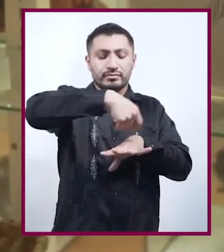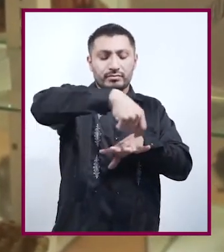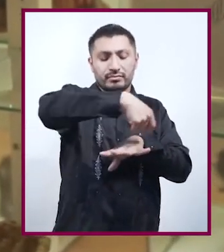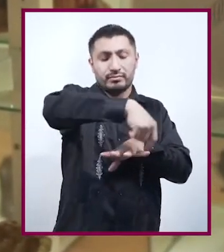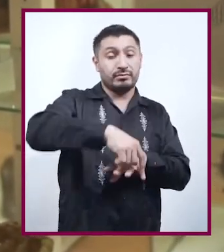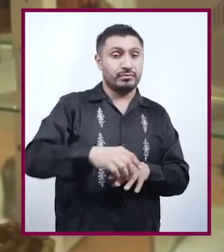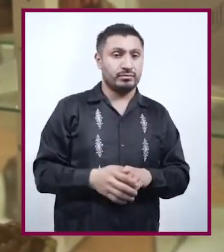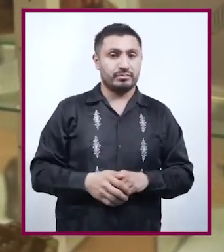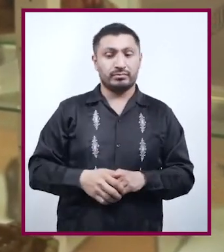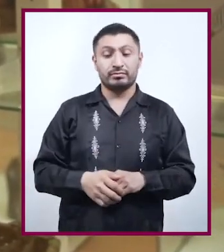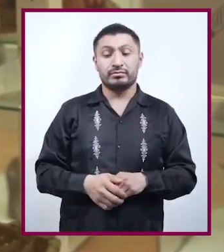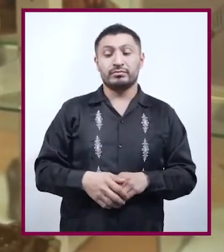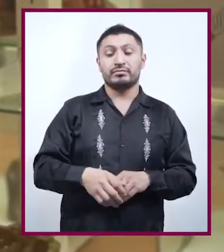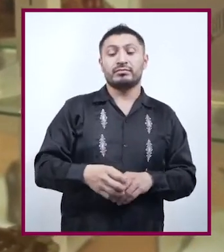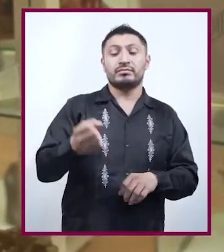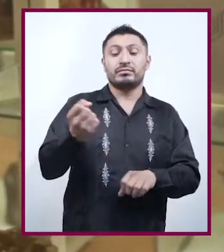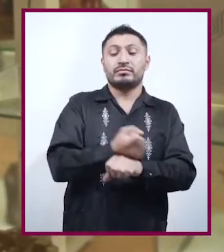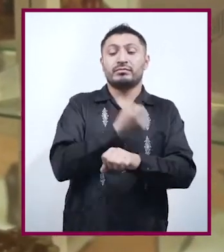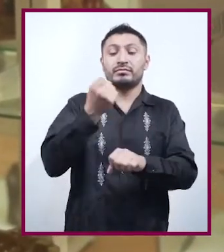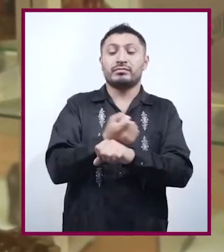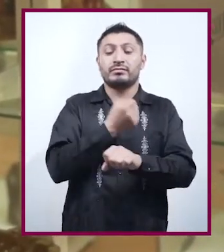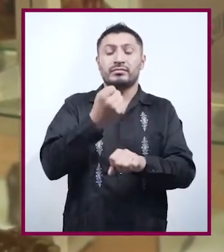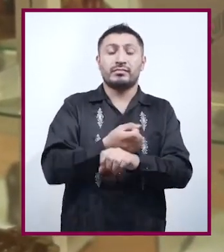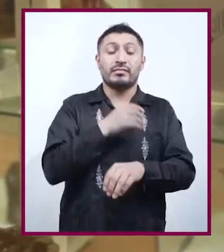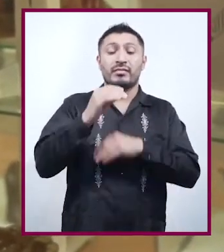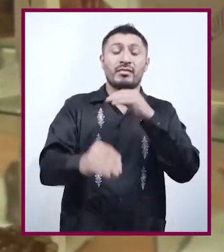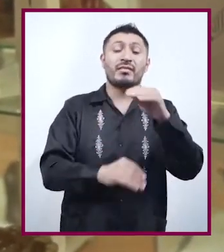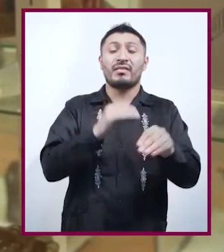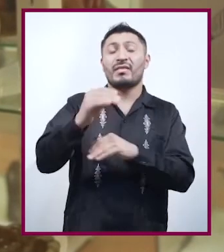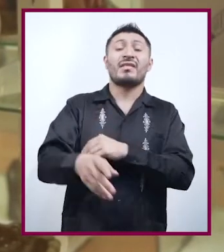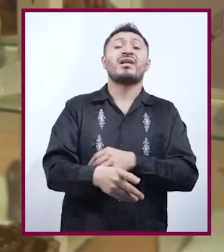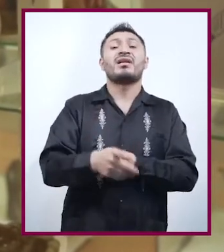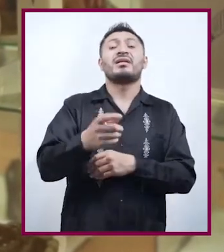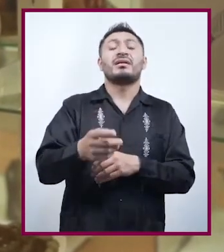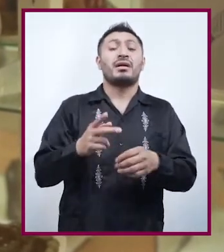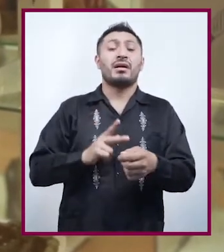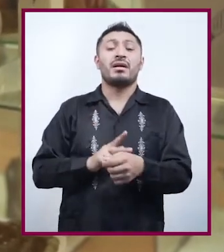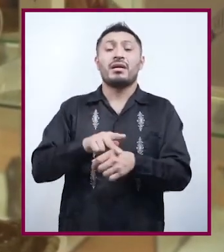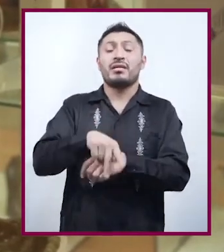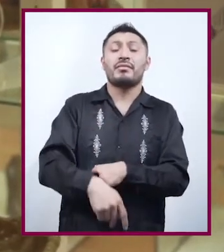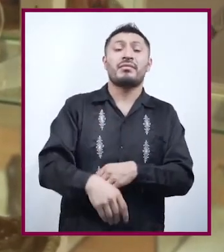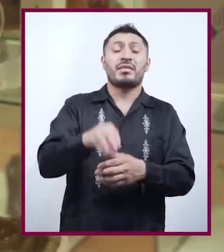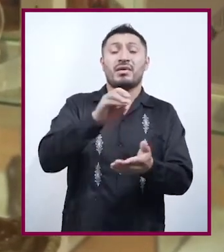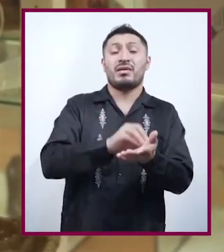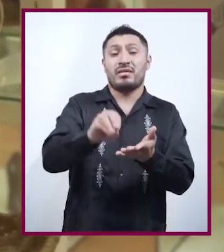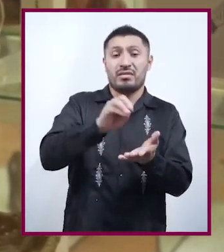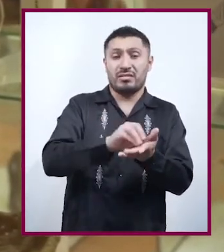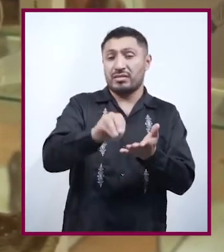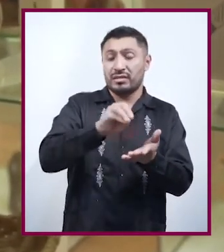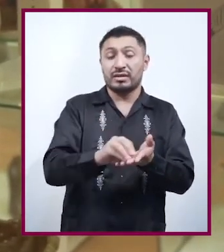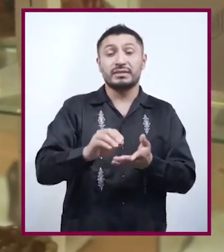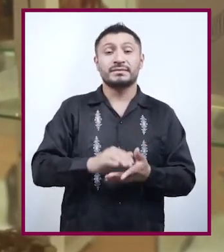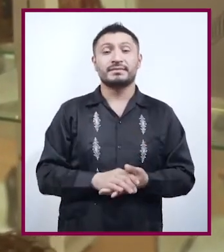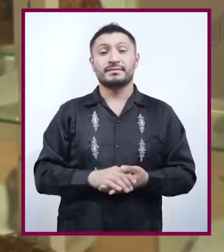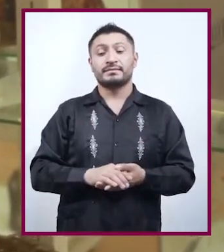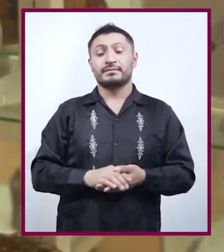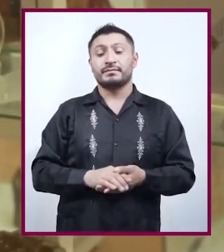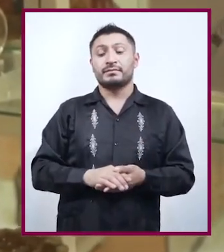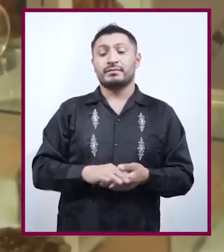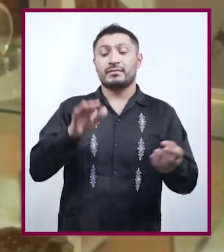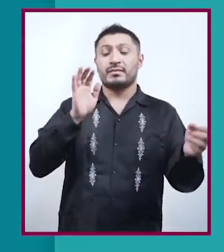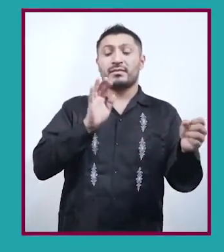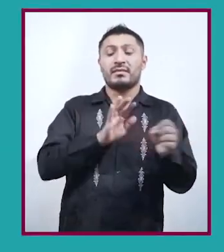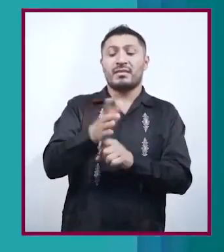los dedos para sujetarlos. Era un zapato fabricado con piel de cerdo sin